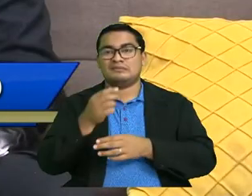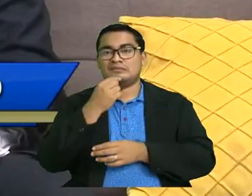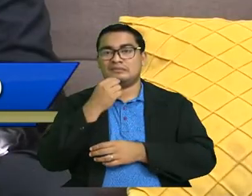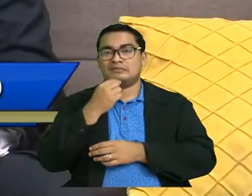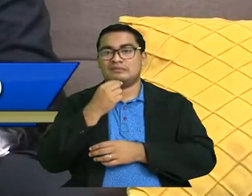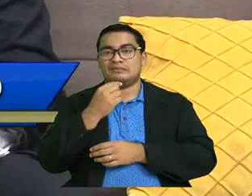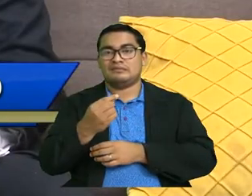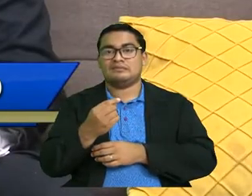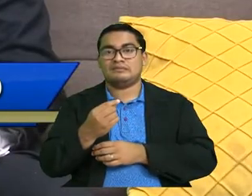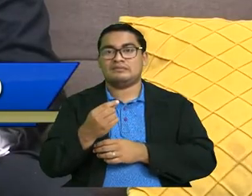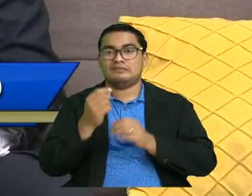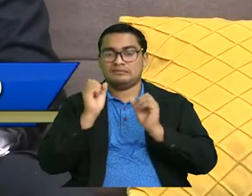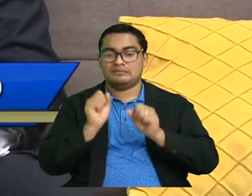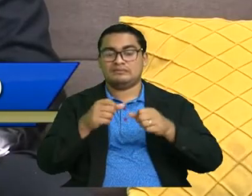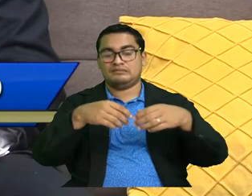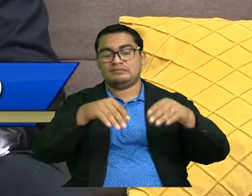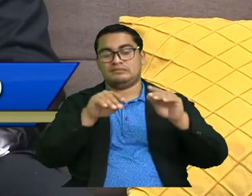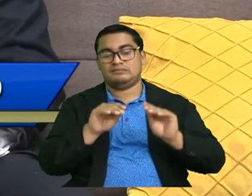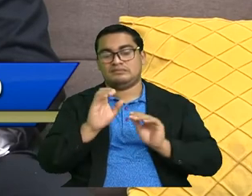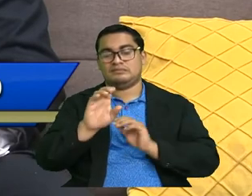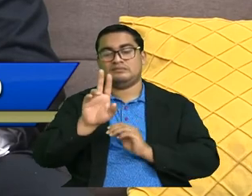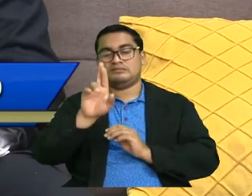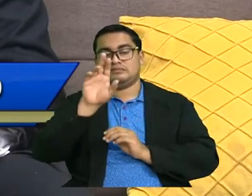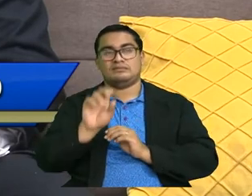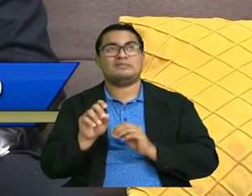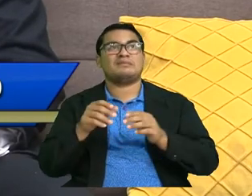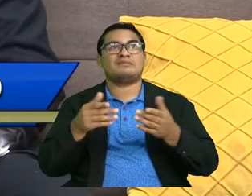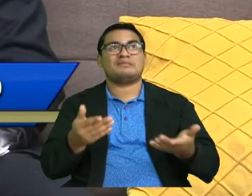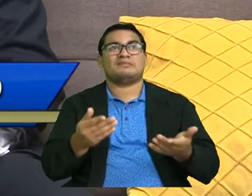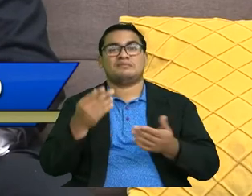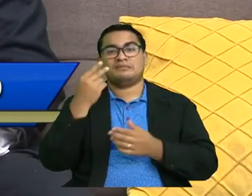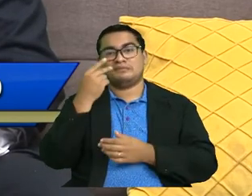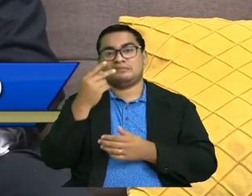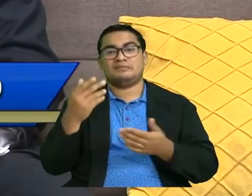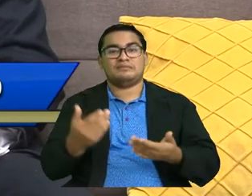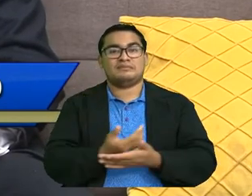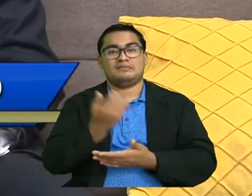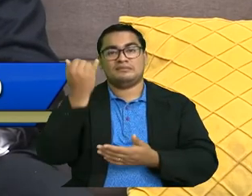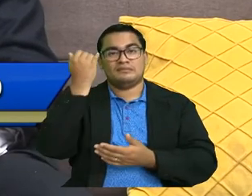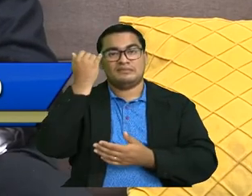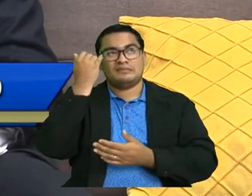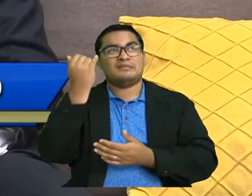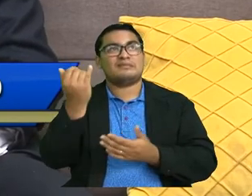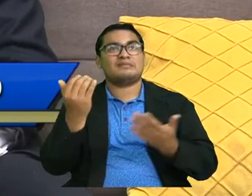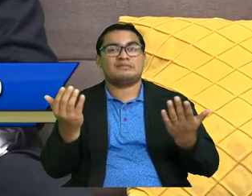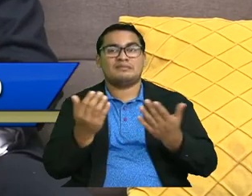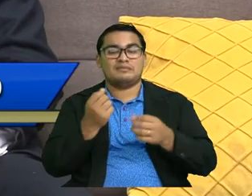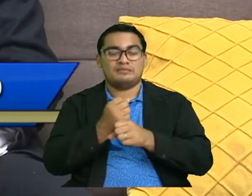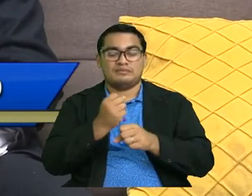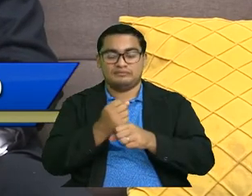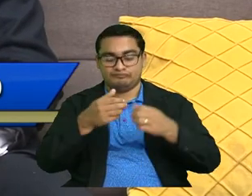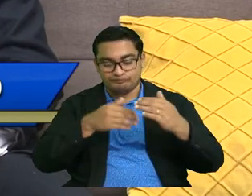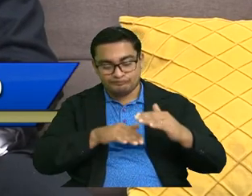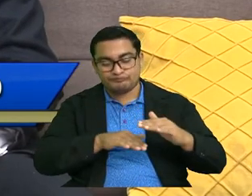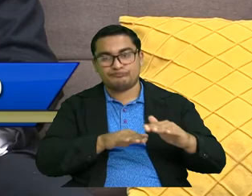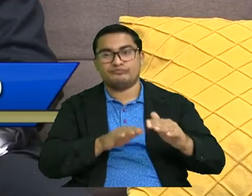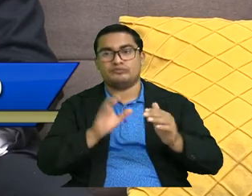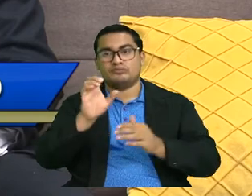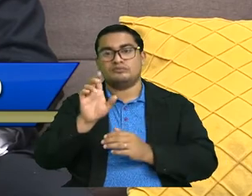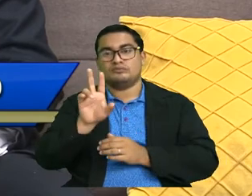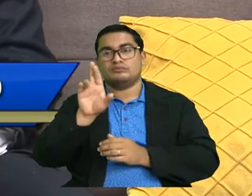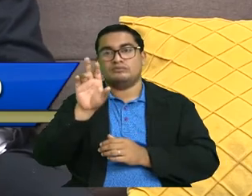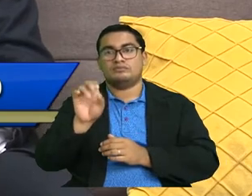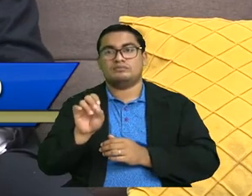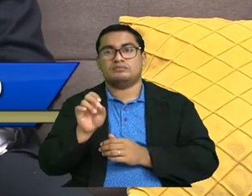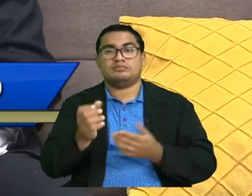de donde se puede sacar cuero. Entonces, lo que estamos viendo es esa innovación. ¿Cómo puedo darle un acabado a ese cuero para que parezca de